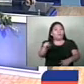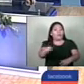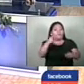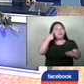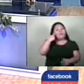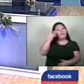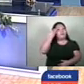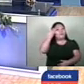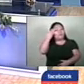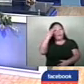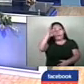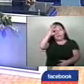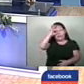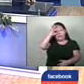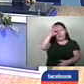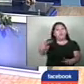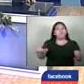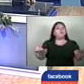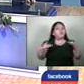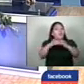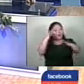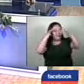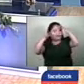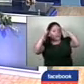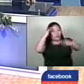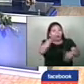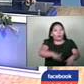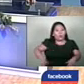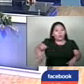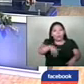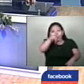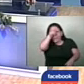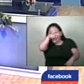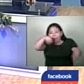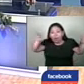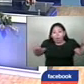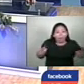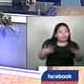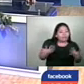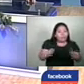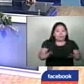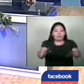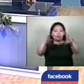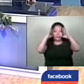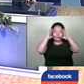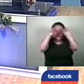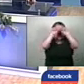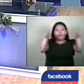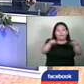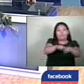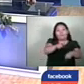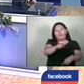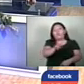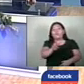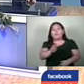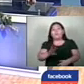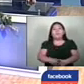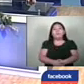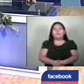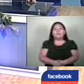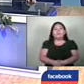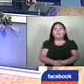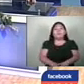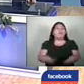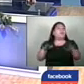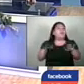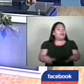Facebook Live, por supuesto. También hasta Aguilares, la señora Ana Miriam, que está pendiente, dicen, de la señal de Noticiero Hechos. Gracias por estar ahí. Gracias,